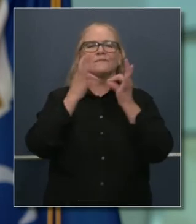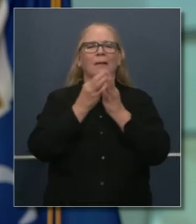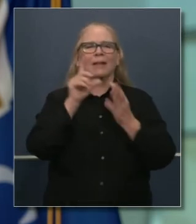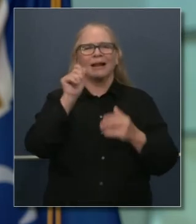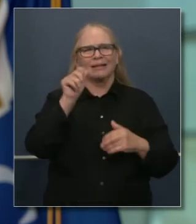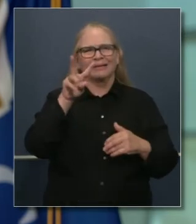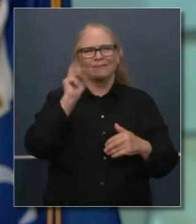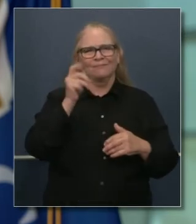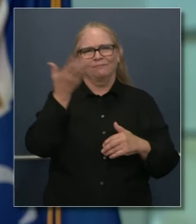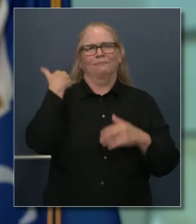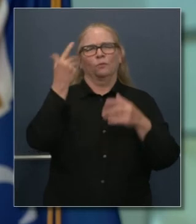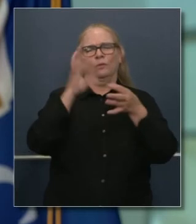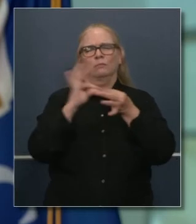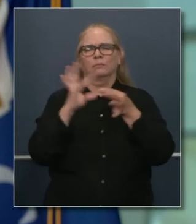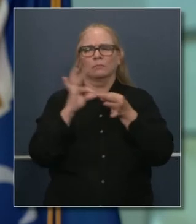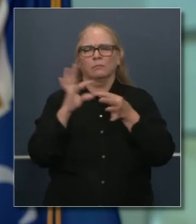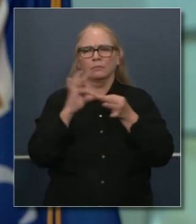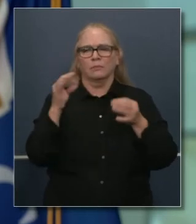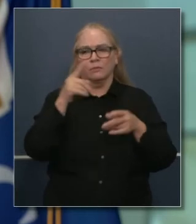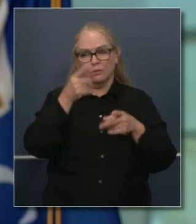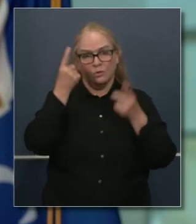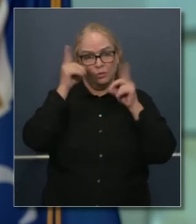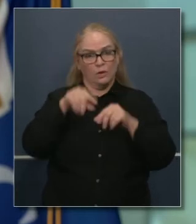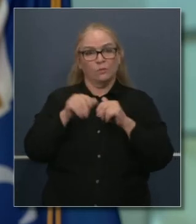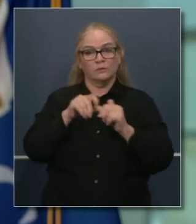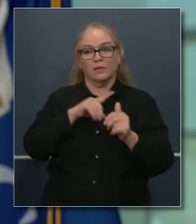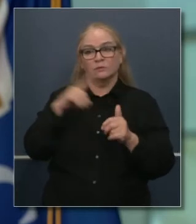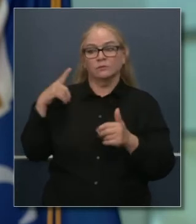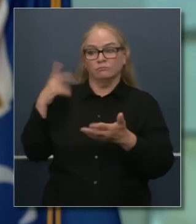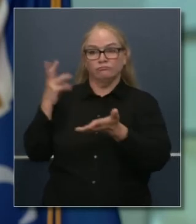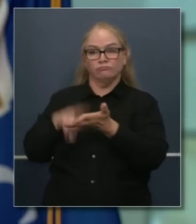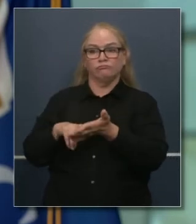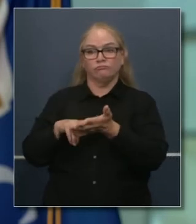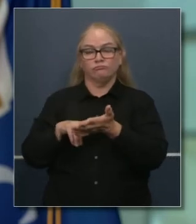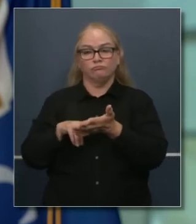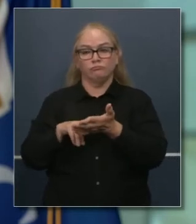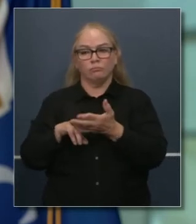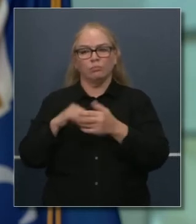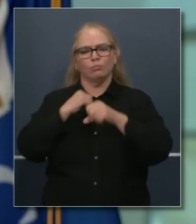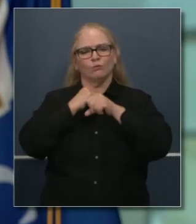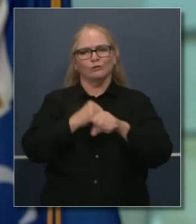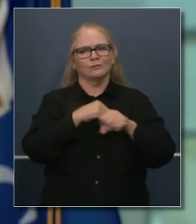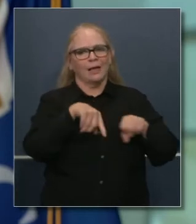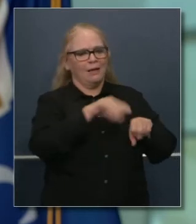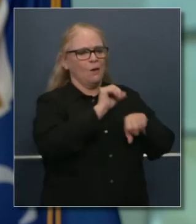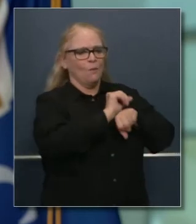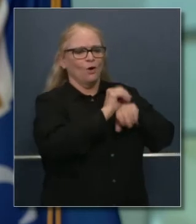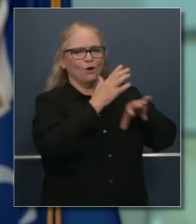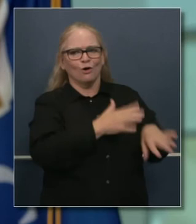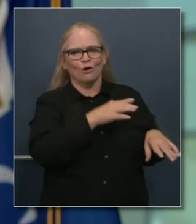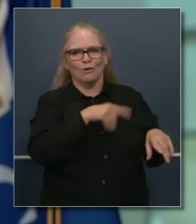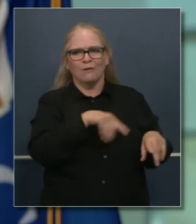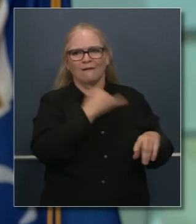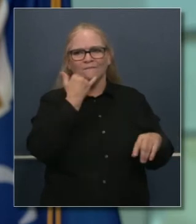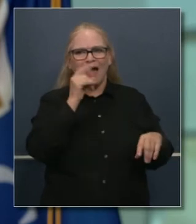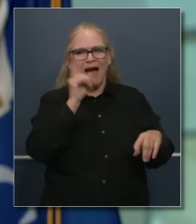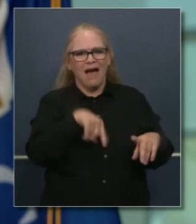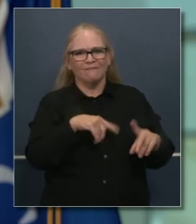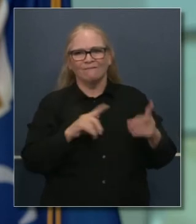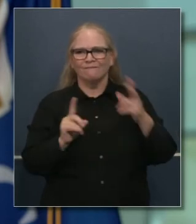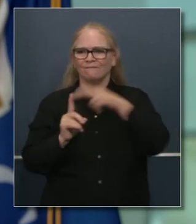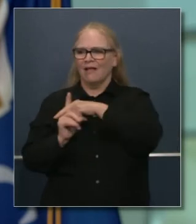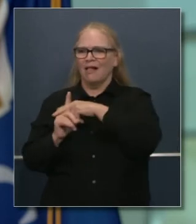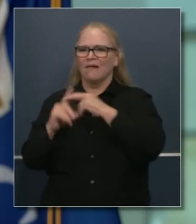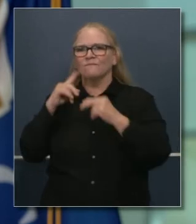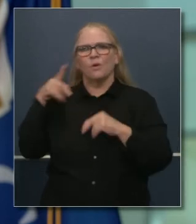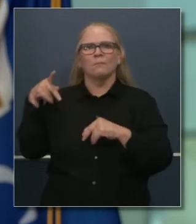ha llegado usted a un acuerdo con los líderes legislativos para que esta ley sea aprobada en